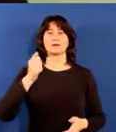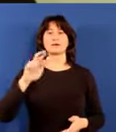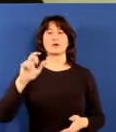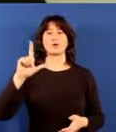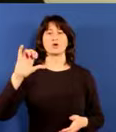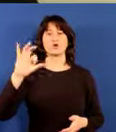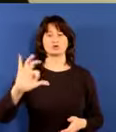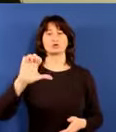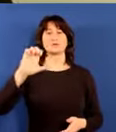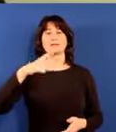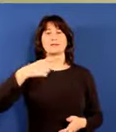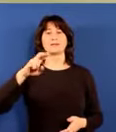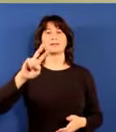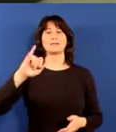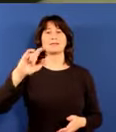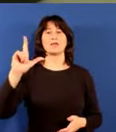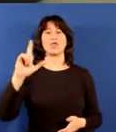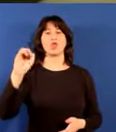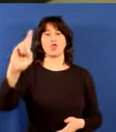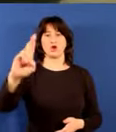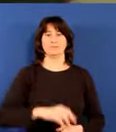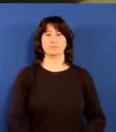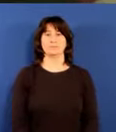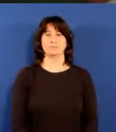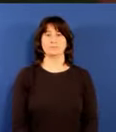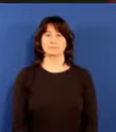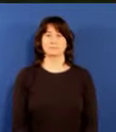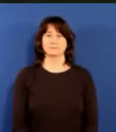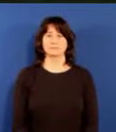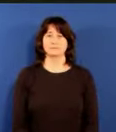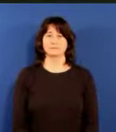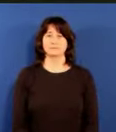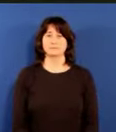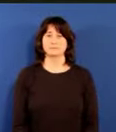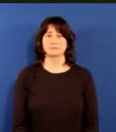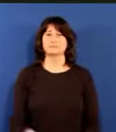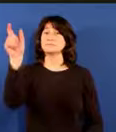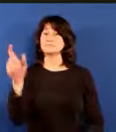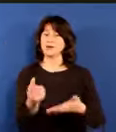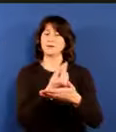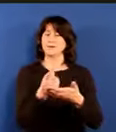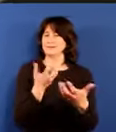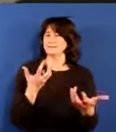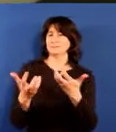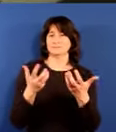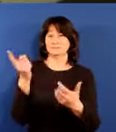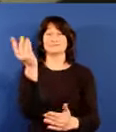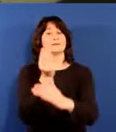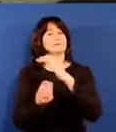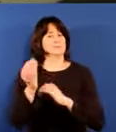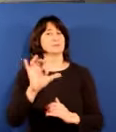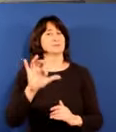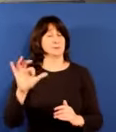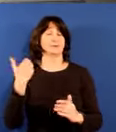de la muerte de su autor. Juan Carlos Seguillor eta Bilbo, la mirada bilbaína de Juan Carlos Seguillor, quiere ser un homenaje al artista